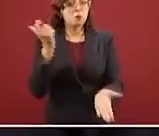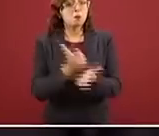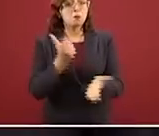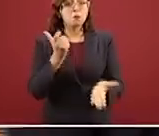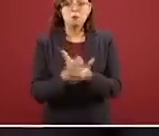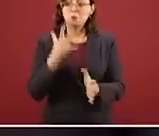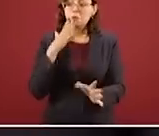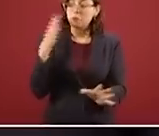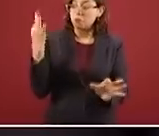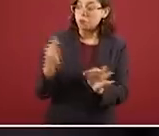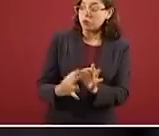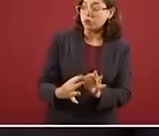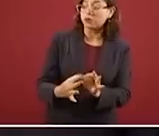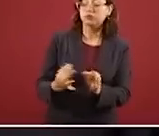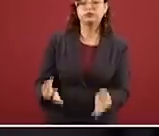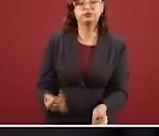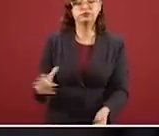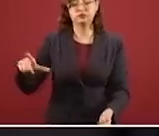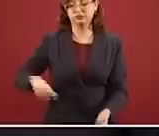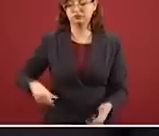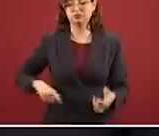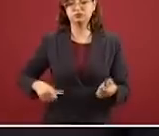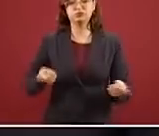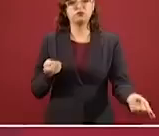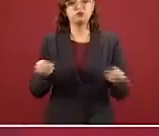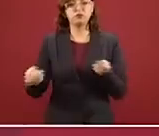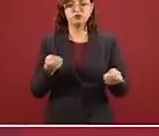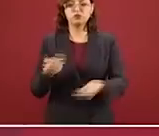el gobierno maneja con honradez el presupuesto,